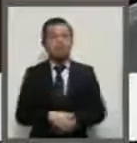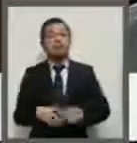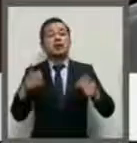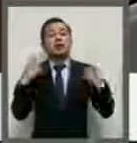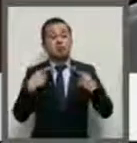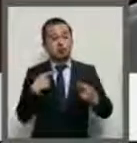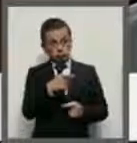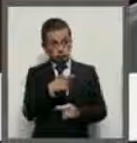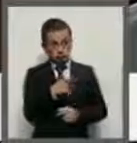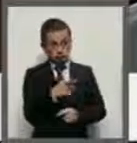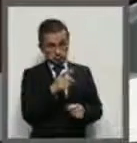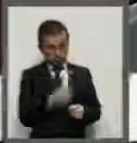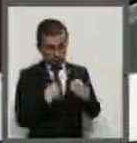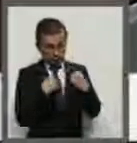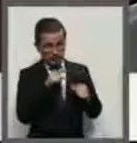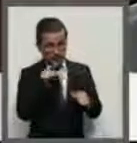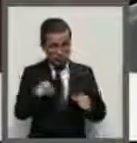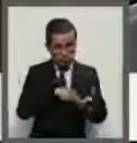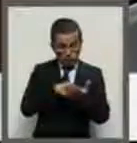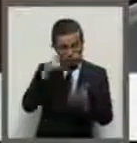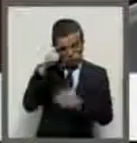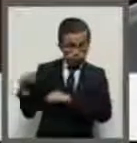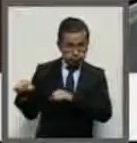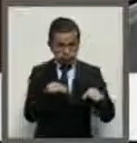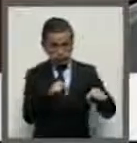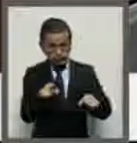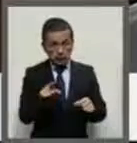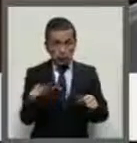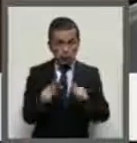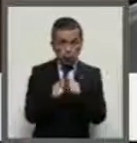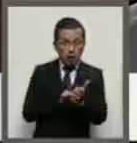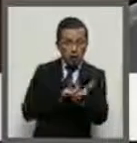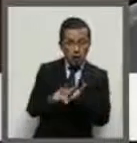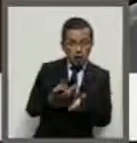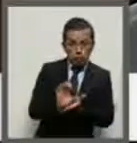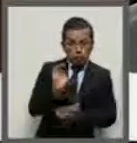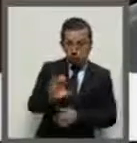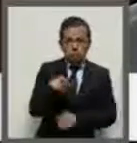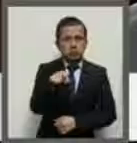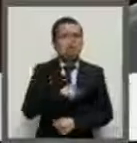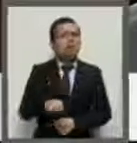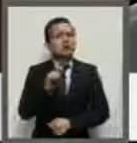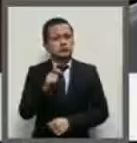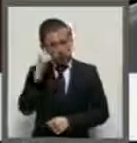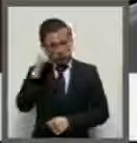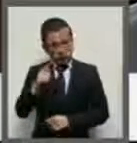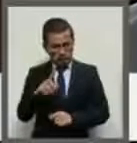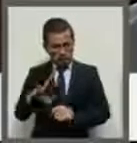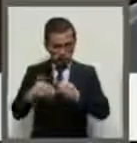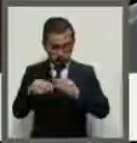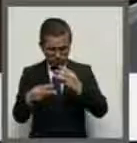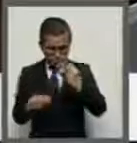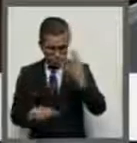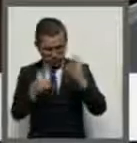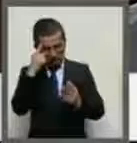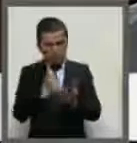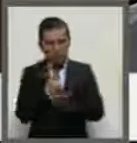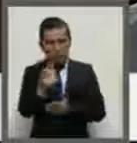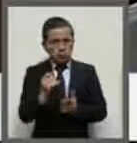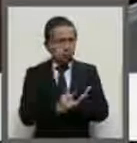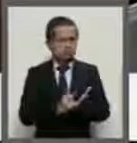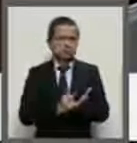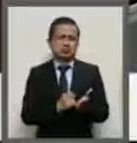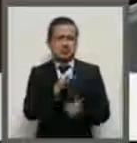en zonas afectadas por los sismos y que reciben apoyos económicos no se considerarán ingresos acumulables a efecto